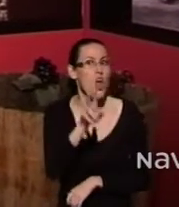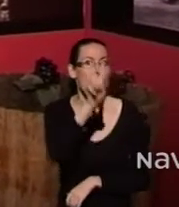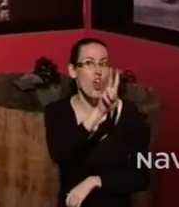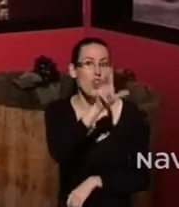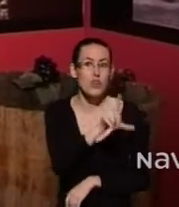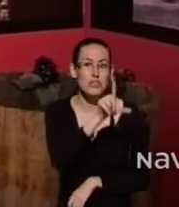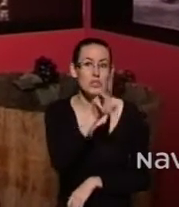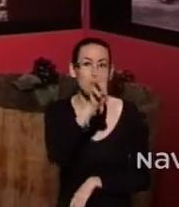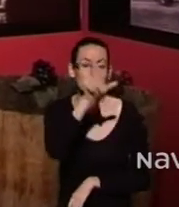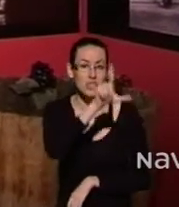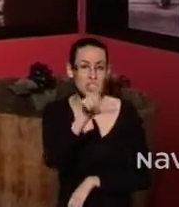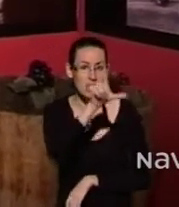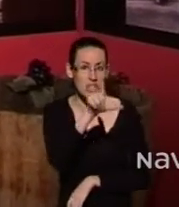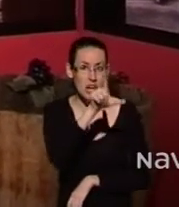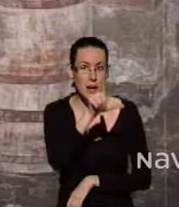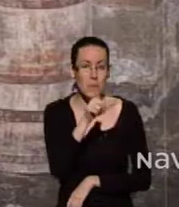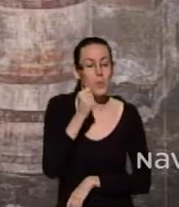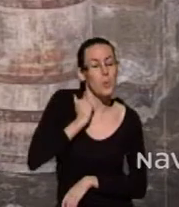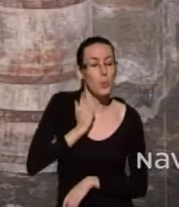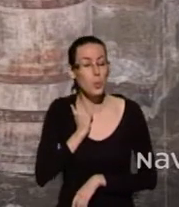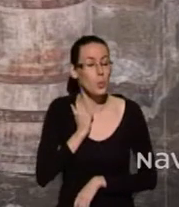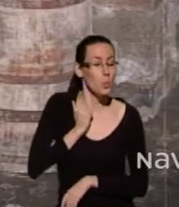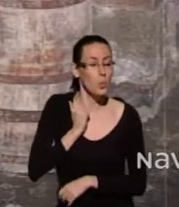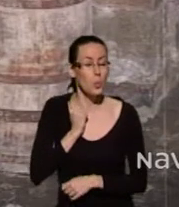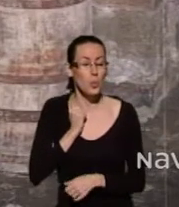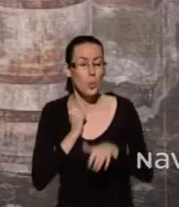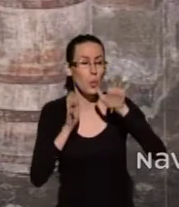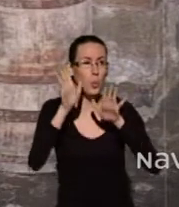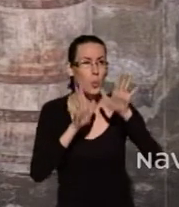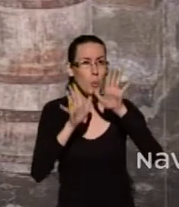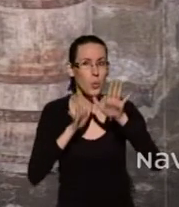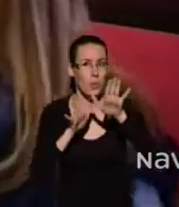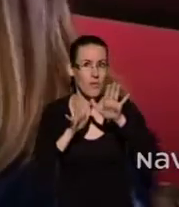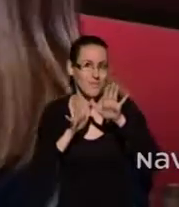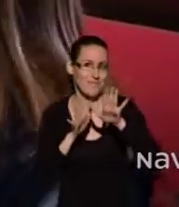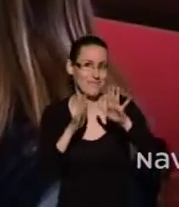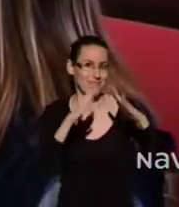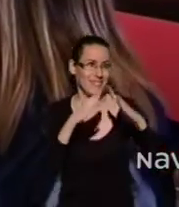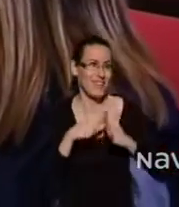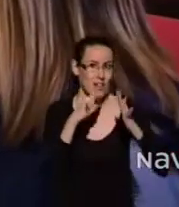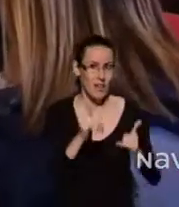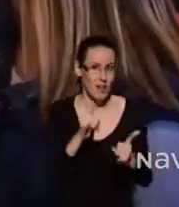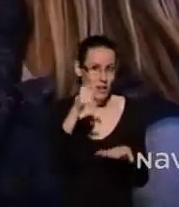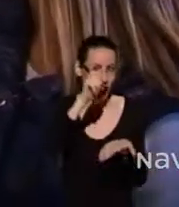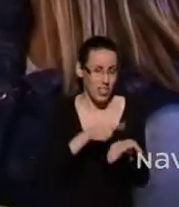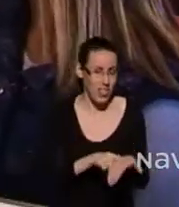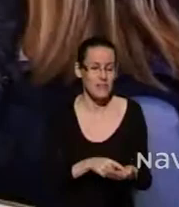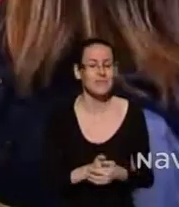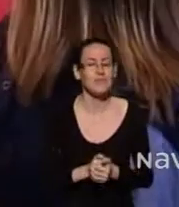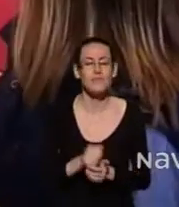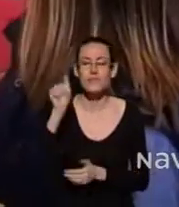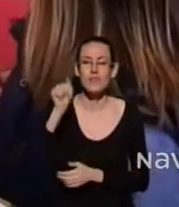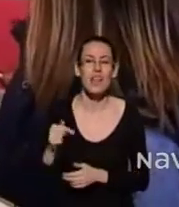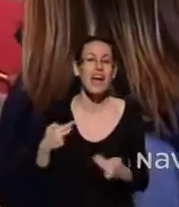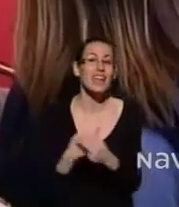a trabajar y bueno, y volvían con la bota vacía. Y además del vino, aquí en Aibar, un pueblo agrícola y